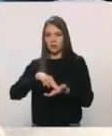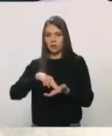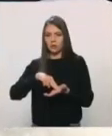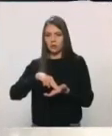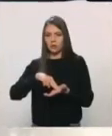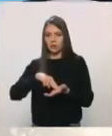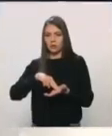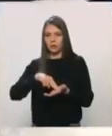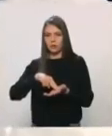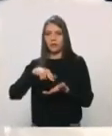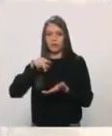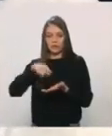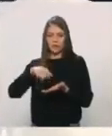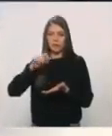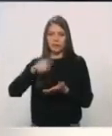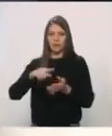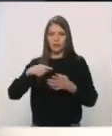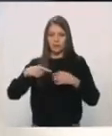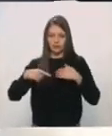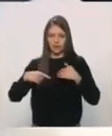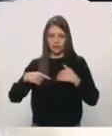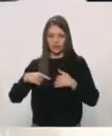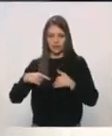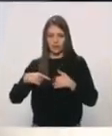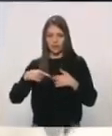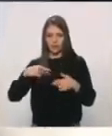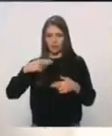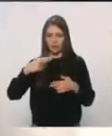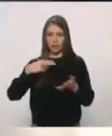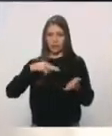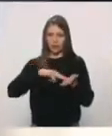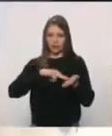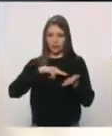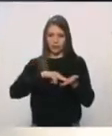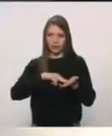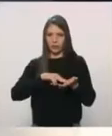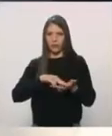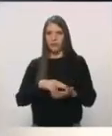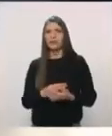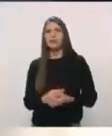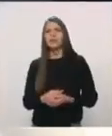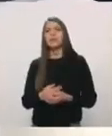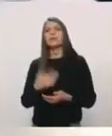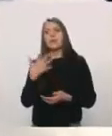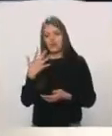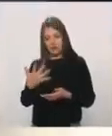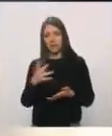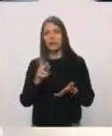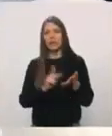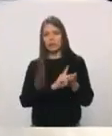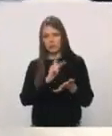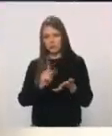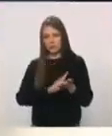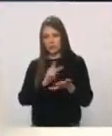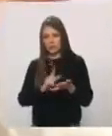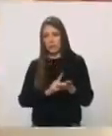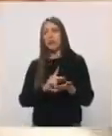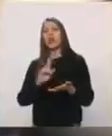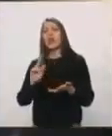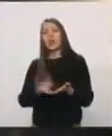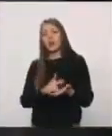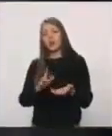Sí. Lateral, exacto. Laterales, Exactamente. ok. Y hago 5, 3, 4, 5 y vuelvo a